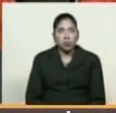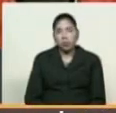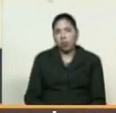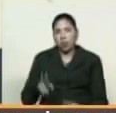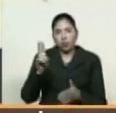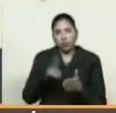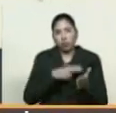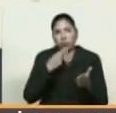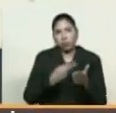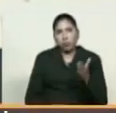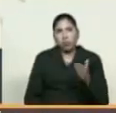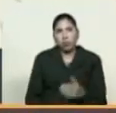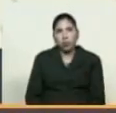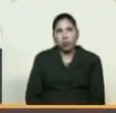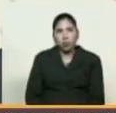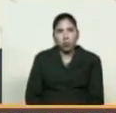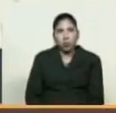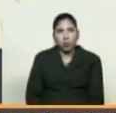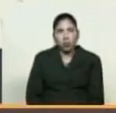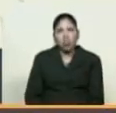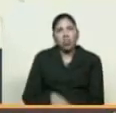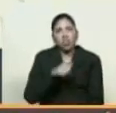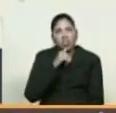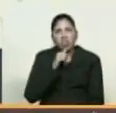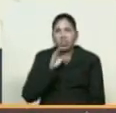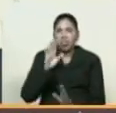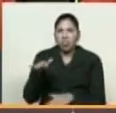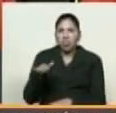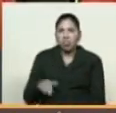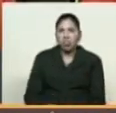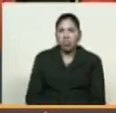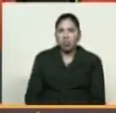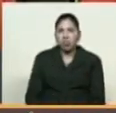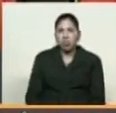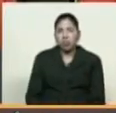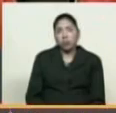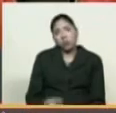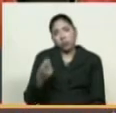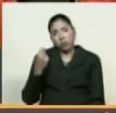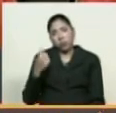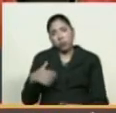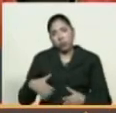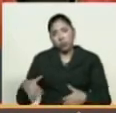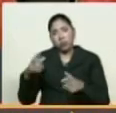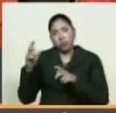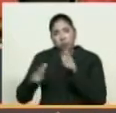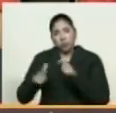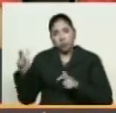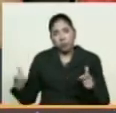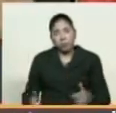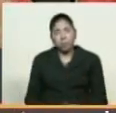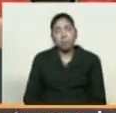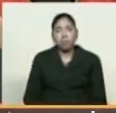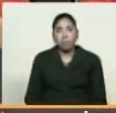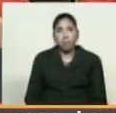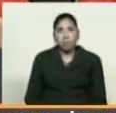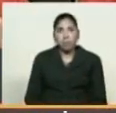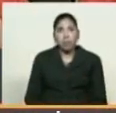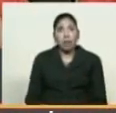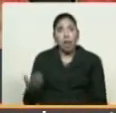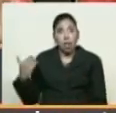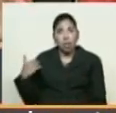créditos indexados. ¿A quién favoreció eso, hermano? A la clase de los sectores medios, que les habían quitado su